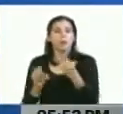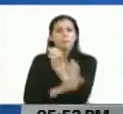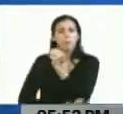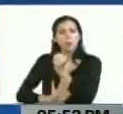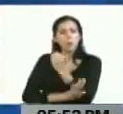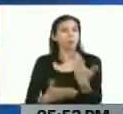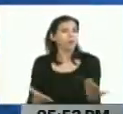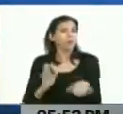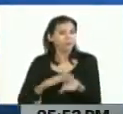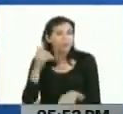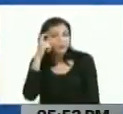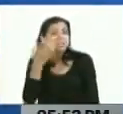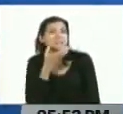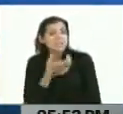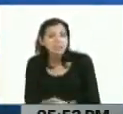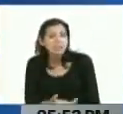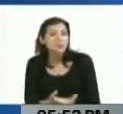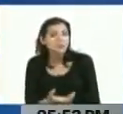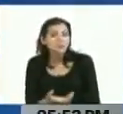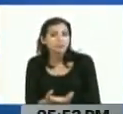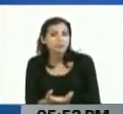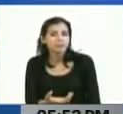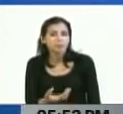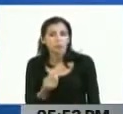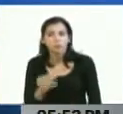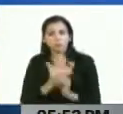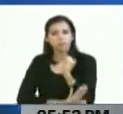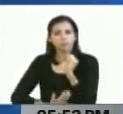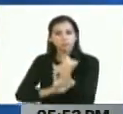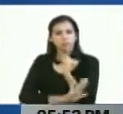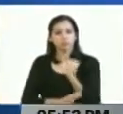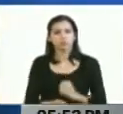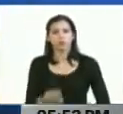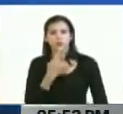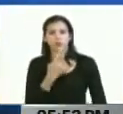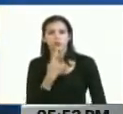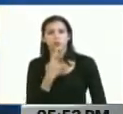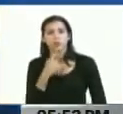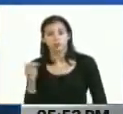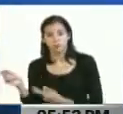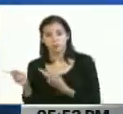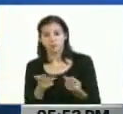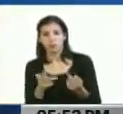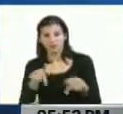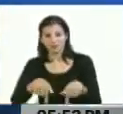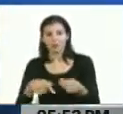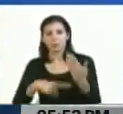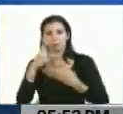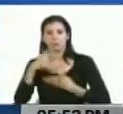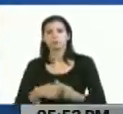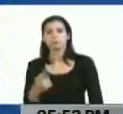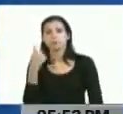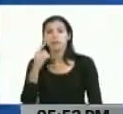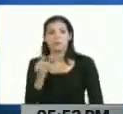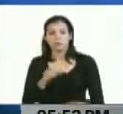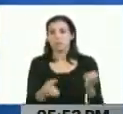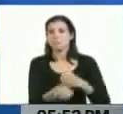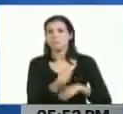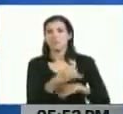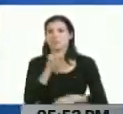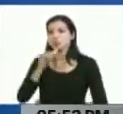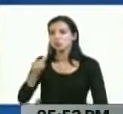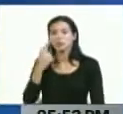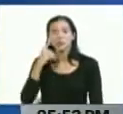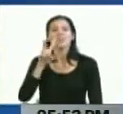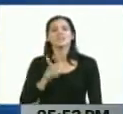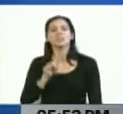fecha, ministro. Diciembre, y alguien, cuando dijimos que usted iba a estar en el programa, tuiteaba sobre fallas repetitivas en los valles del Tuy y en otras zonas del centro del